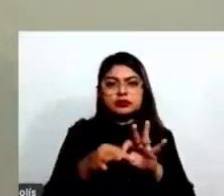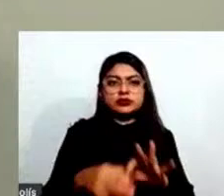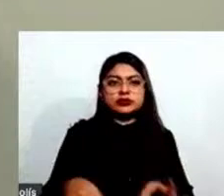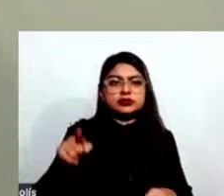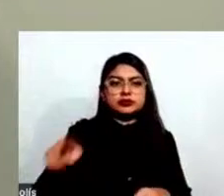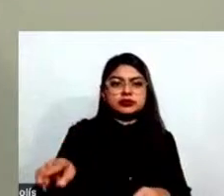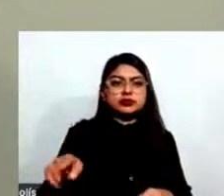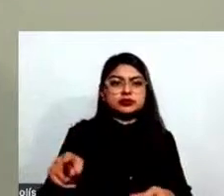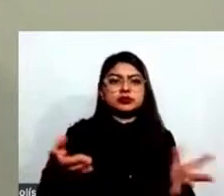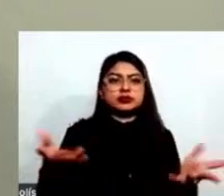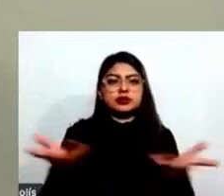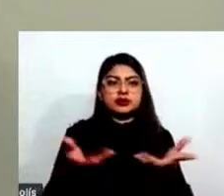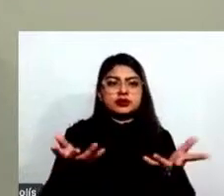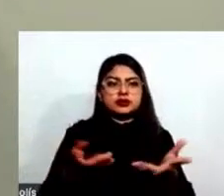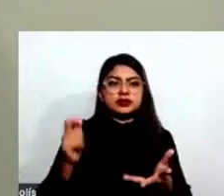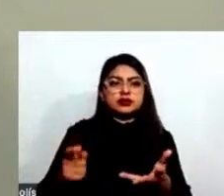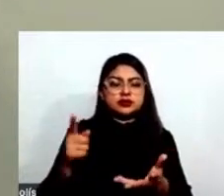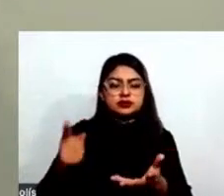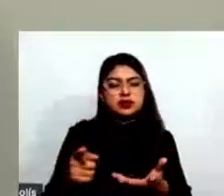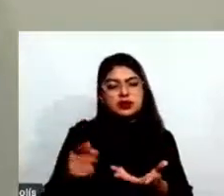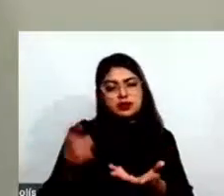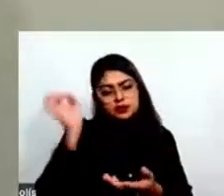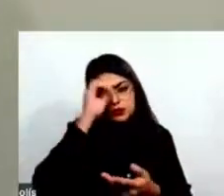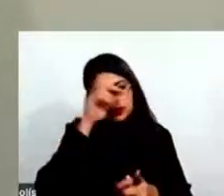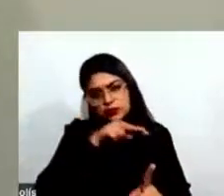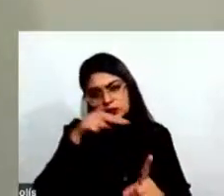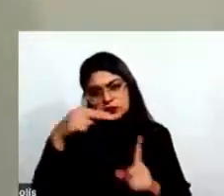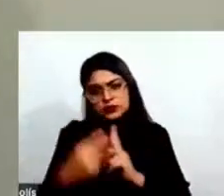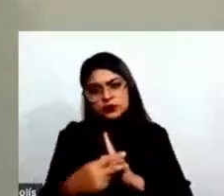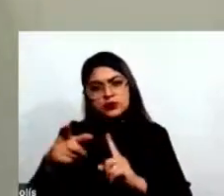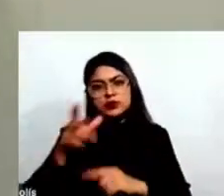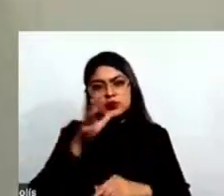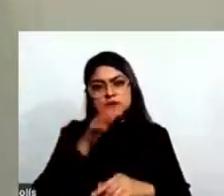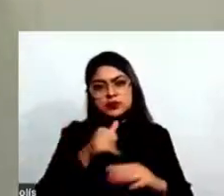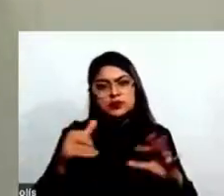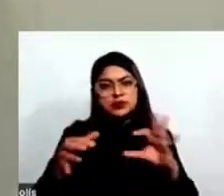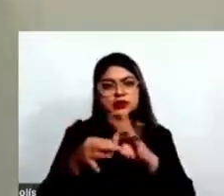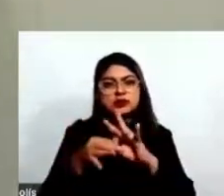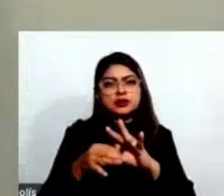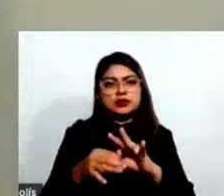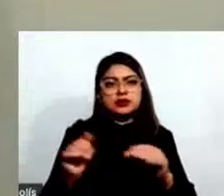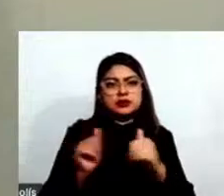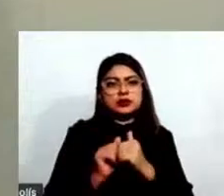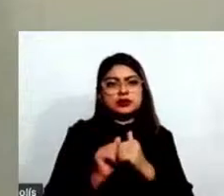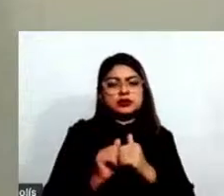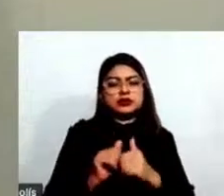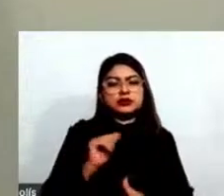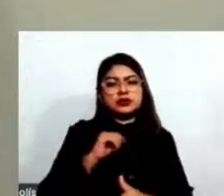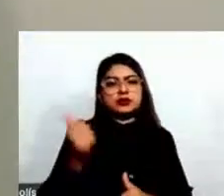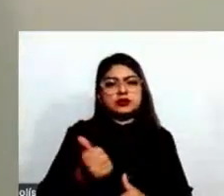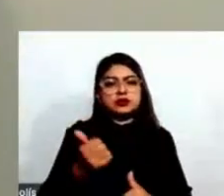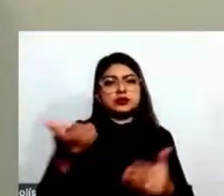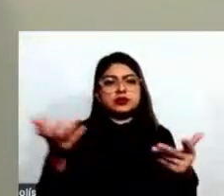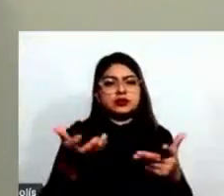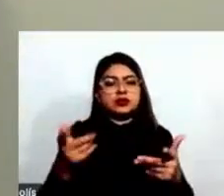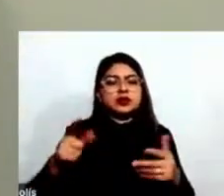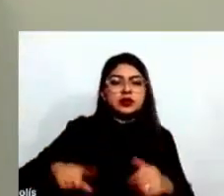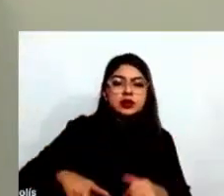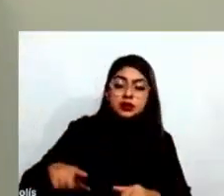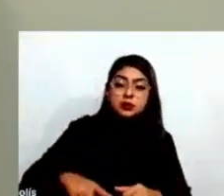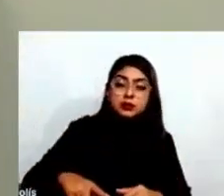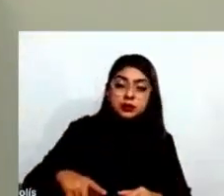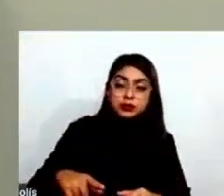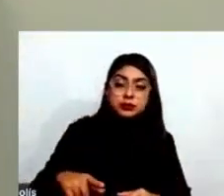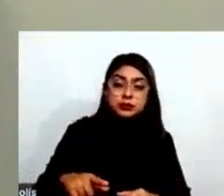interpretativa que no puede ser del agrado de las otras ramas del gobierno. Asimismo, la Corte ha